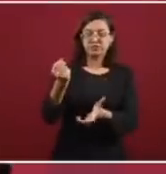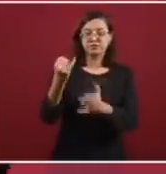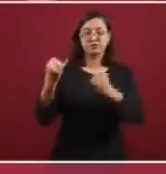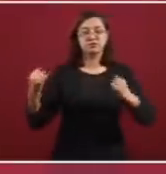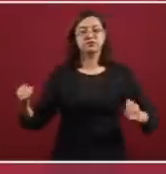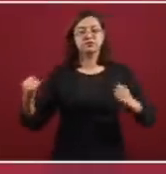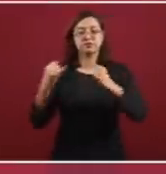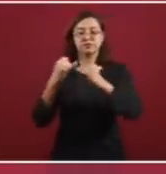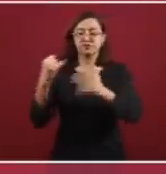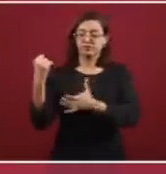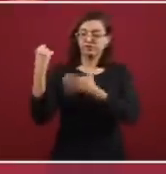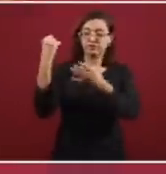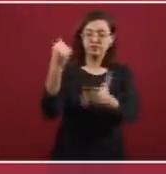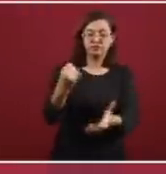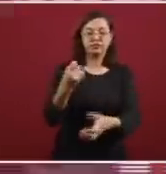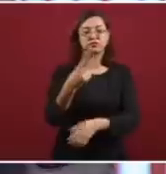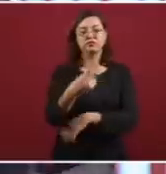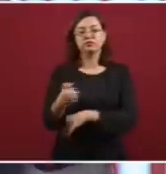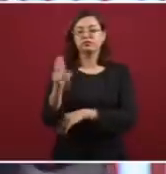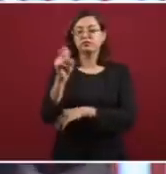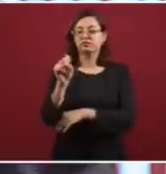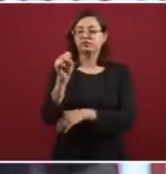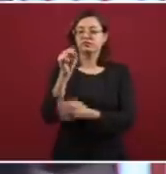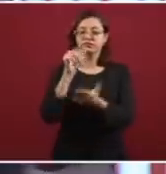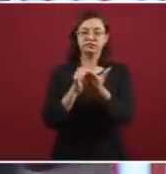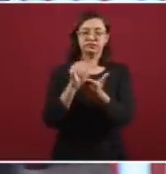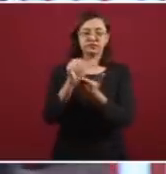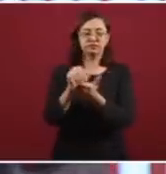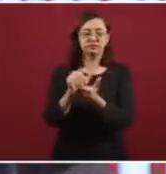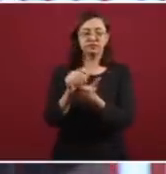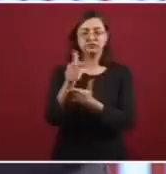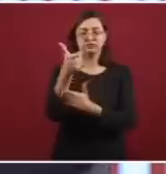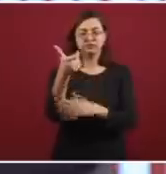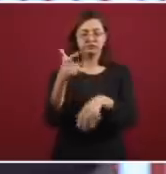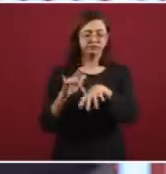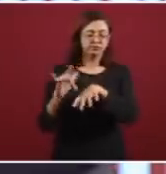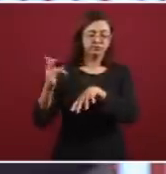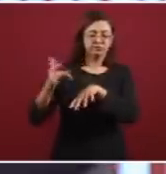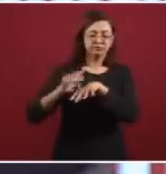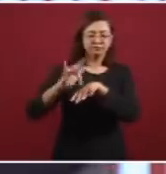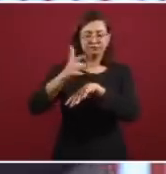instituto esos 260 millones en joyas,